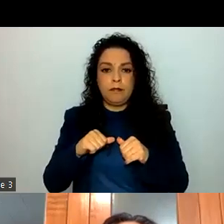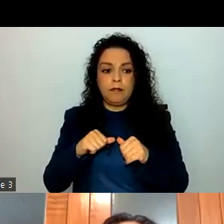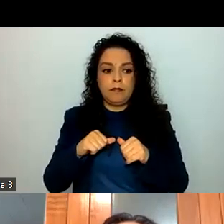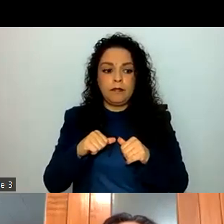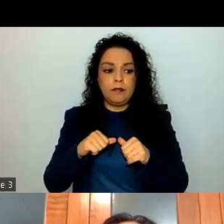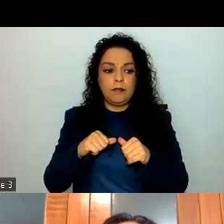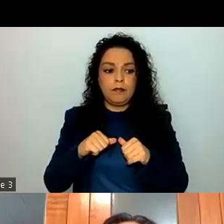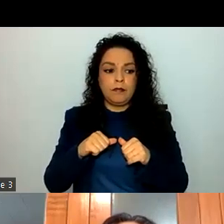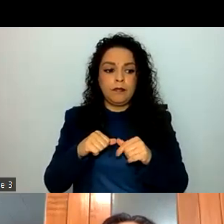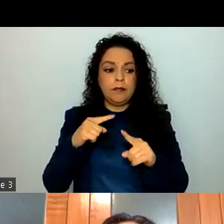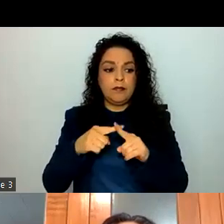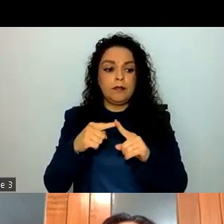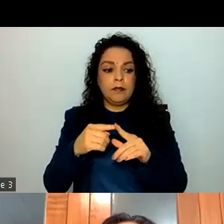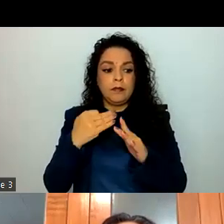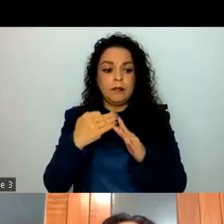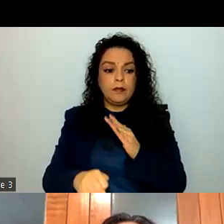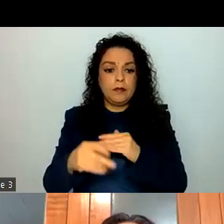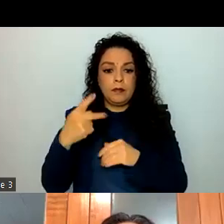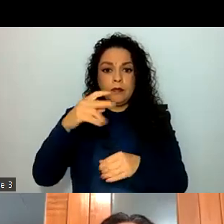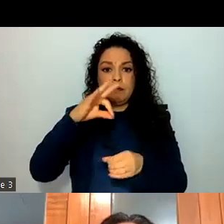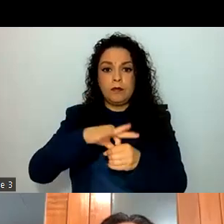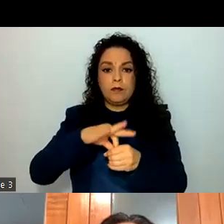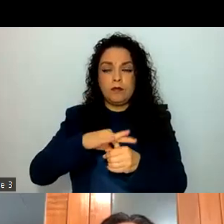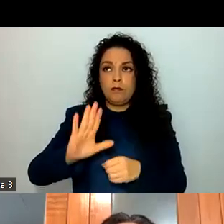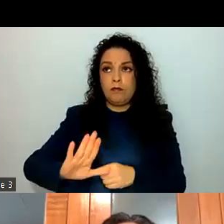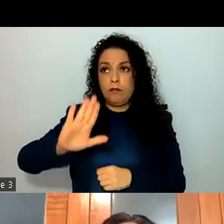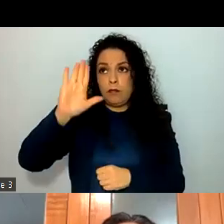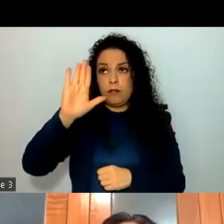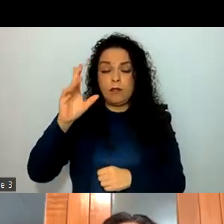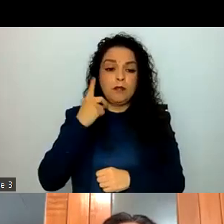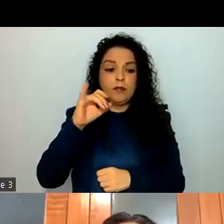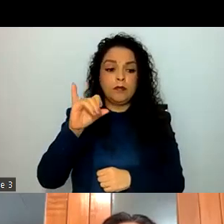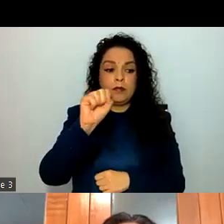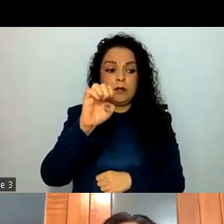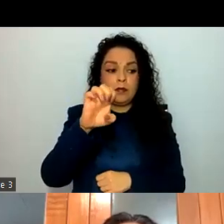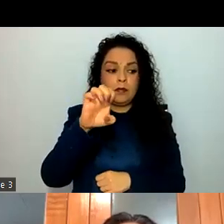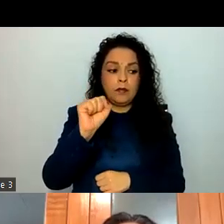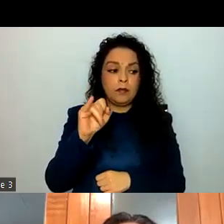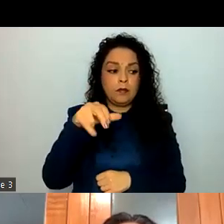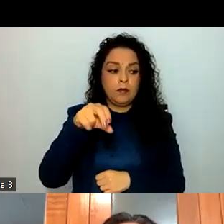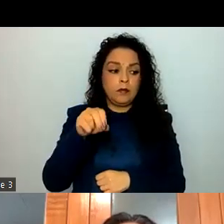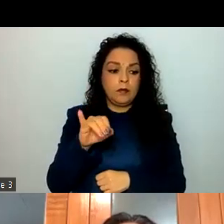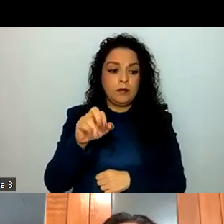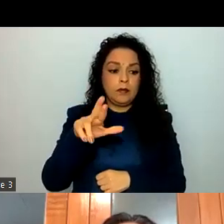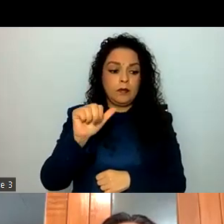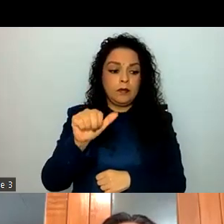¿Falta algún integrante por emitir su voto? Diputado José Gonzalo Espina Miranda.